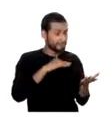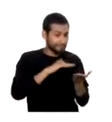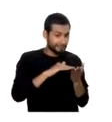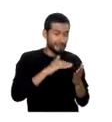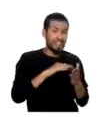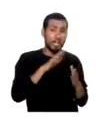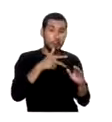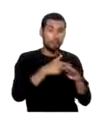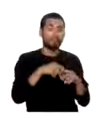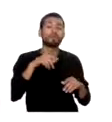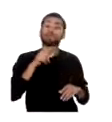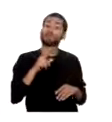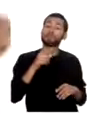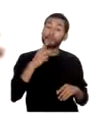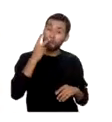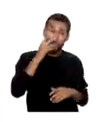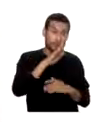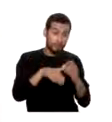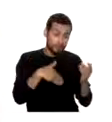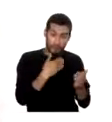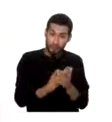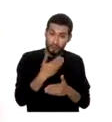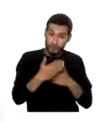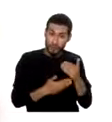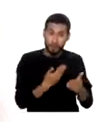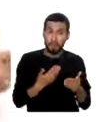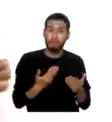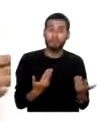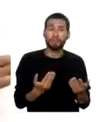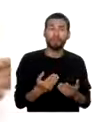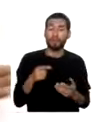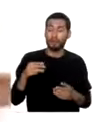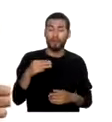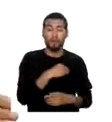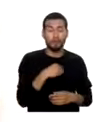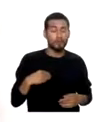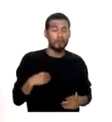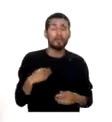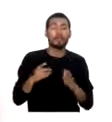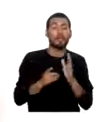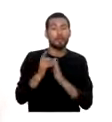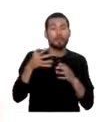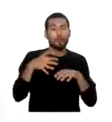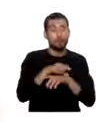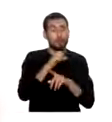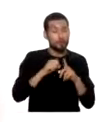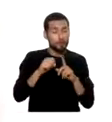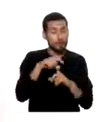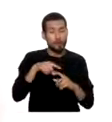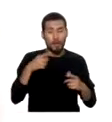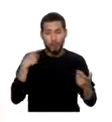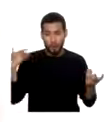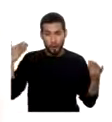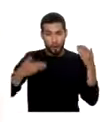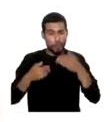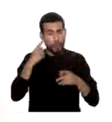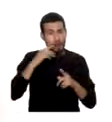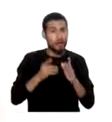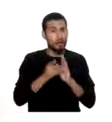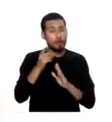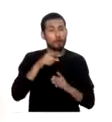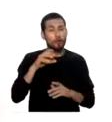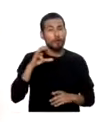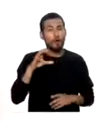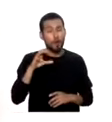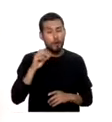pero hay que ver también que para hacer todo esto, el Ministerio de Desarrollo e Inclusión Social, a través del Fondo de Cooperación para Desarrollo Social,